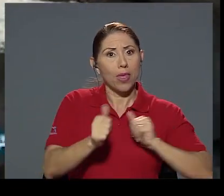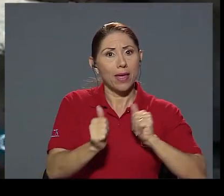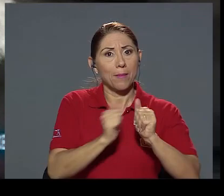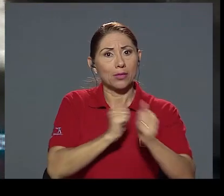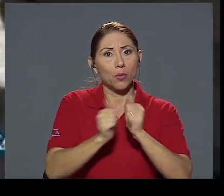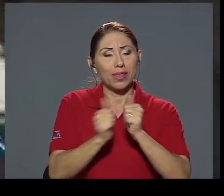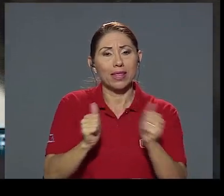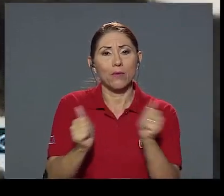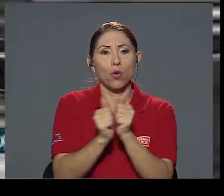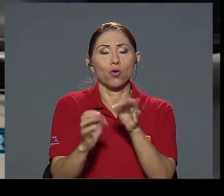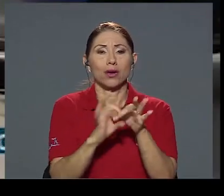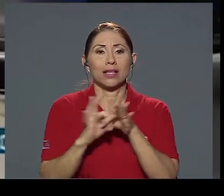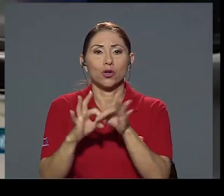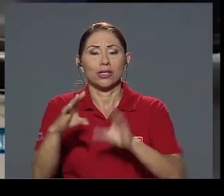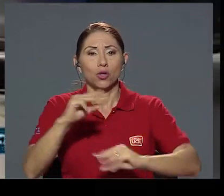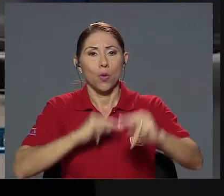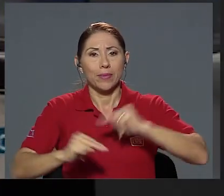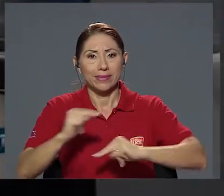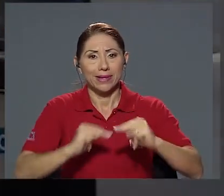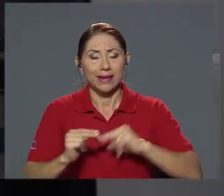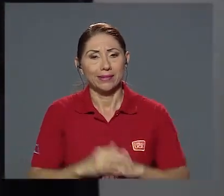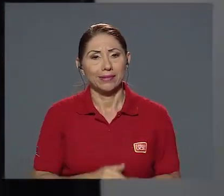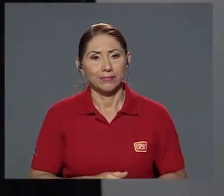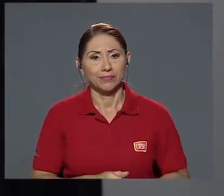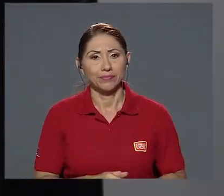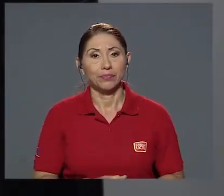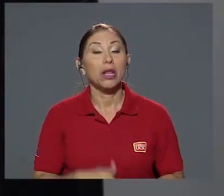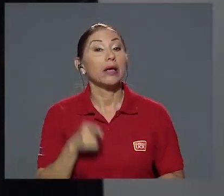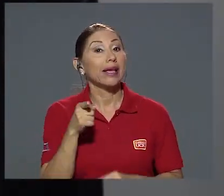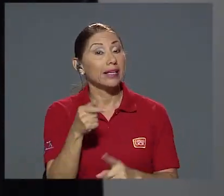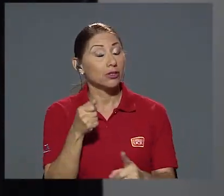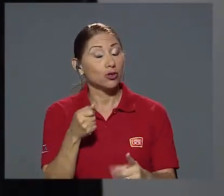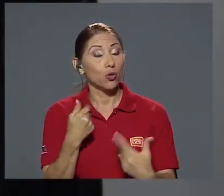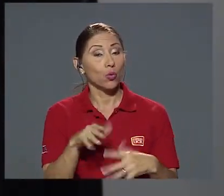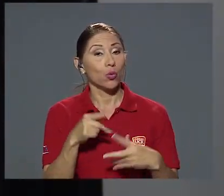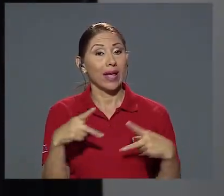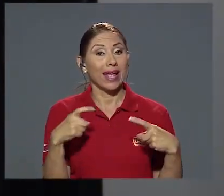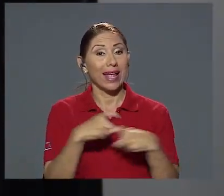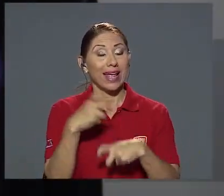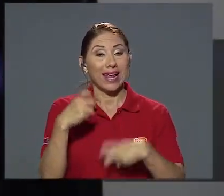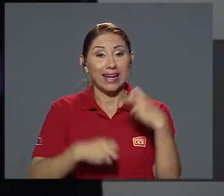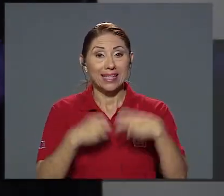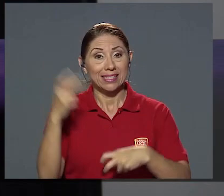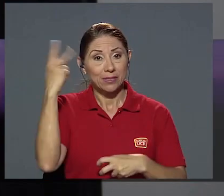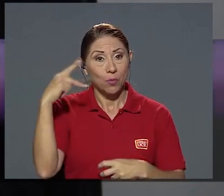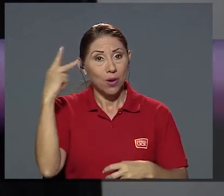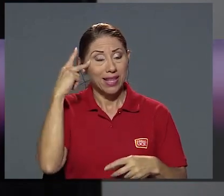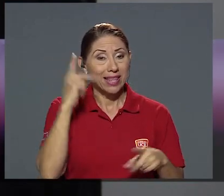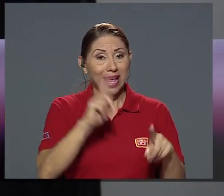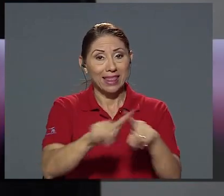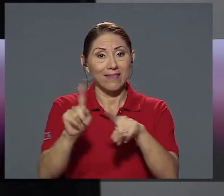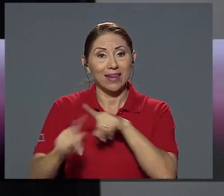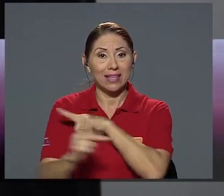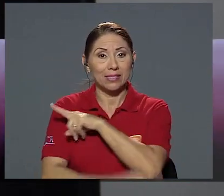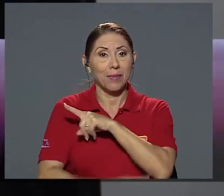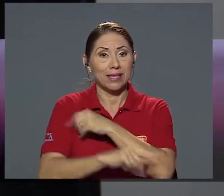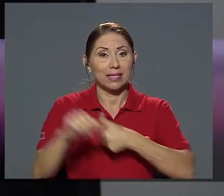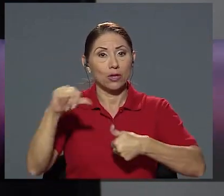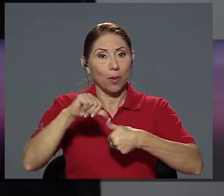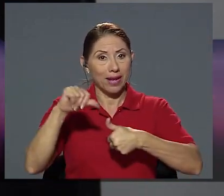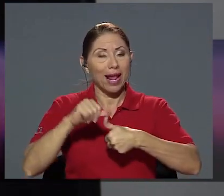comerciales. Bueno, sin duda tiene un impacto en Costa Rica, la crisis política por distintos motivos en los países